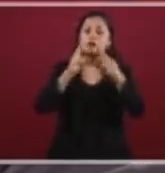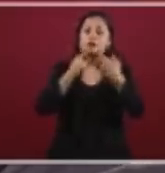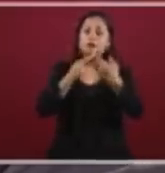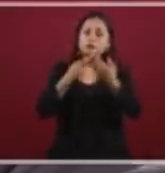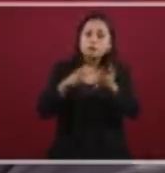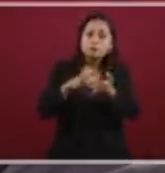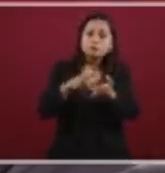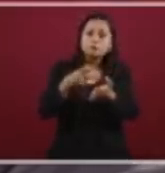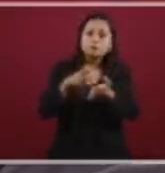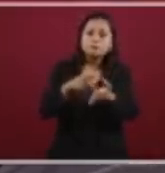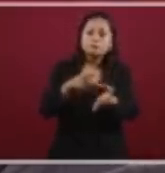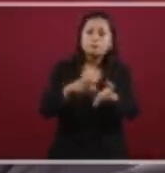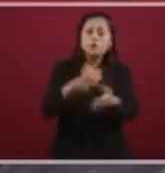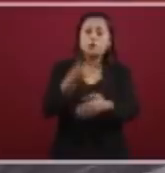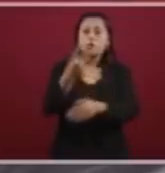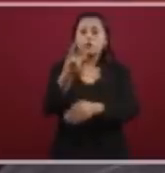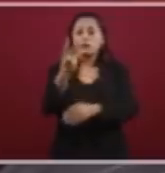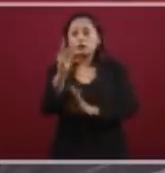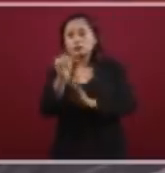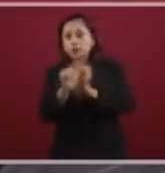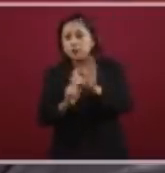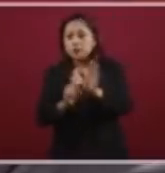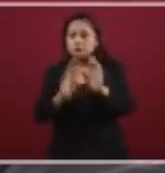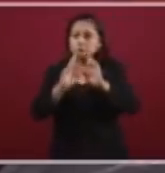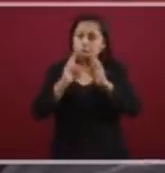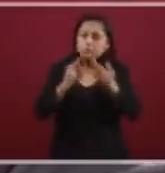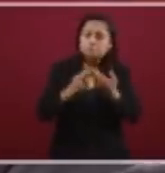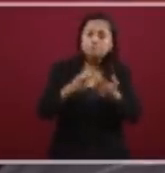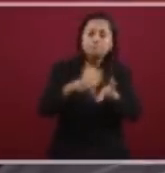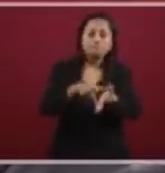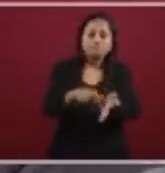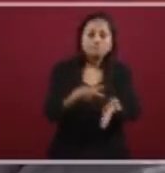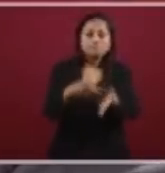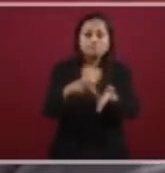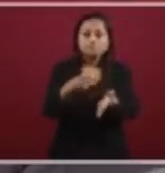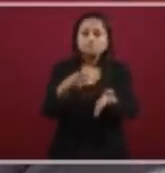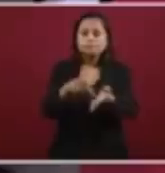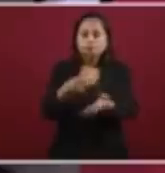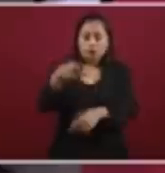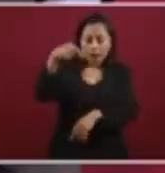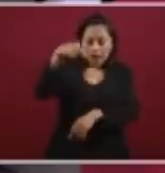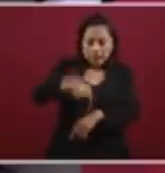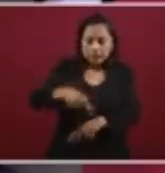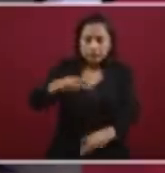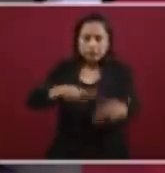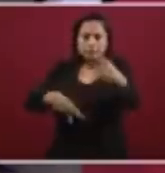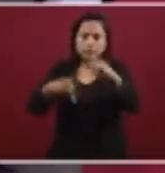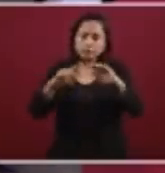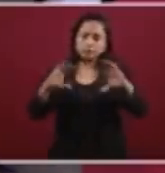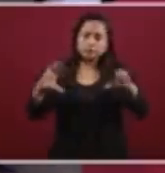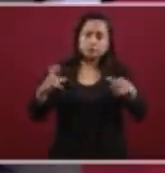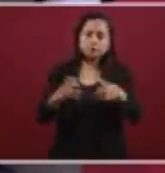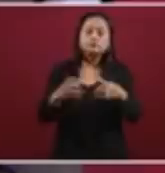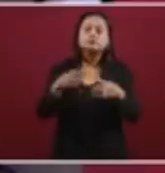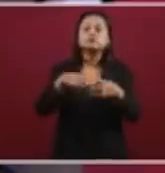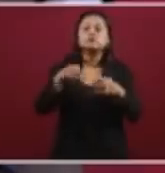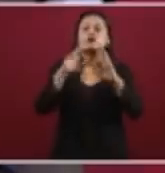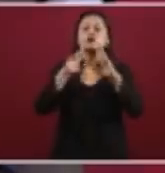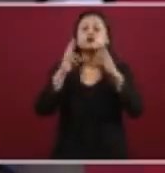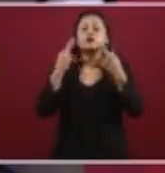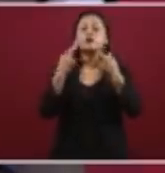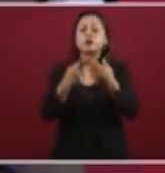cada 23 meses voy a tener reunión aquí con ellos para evaluar